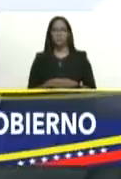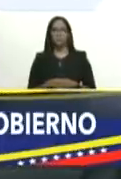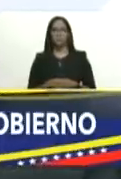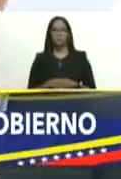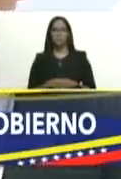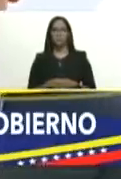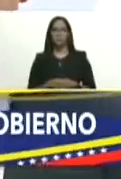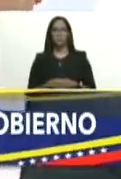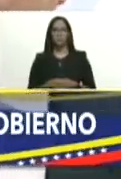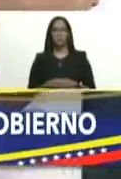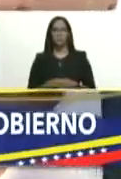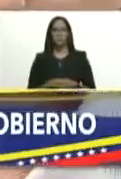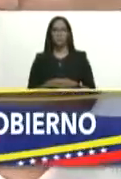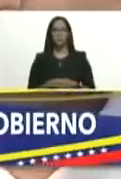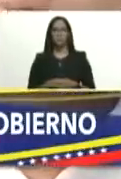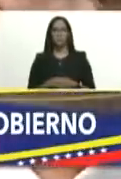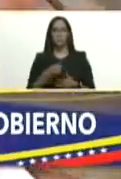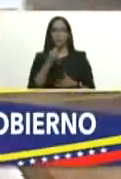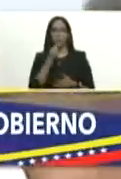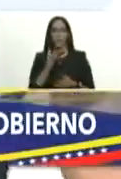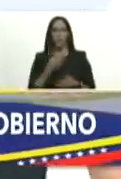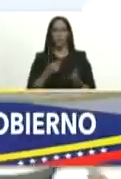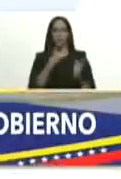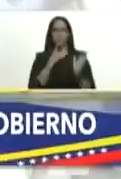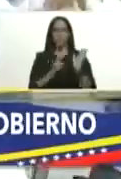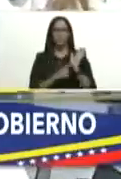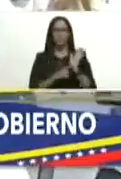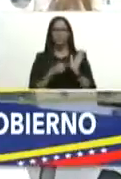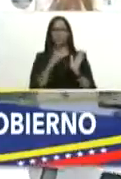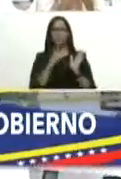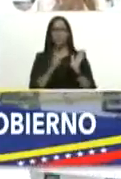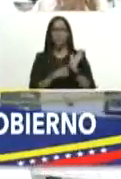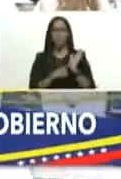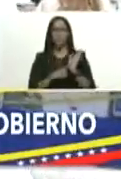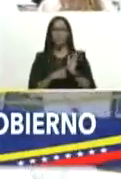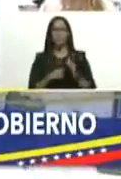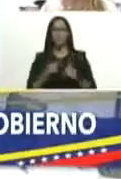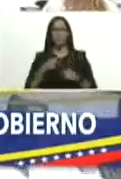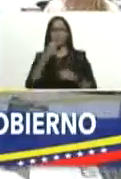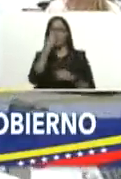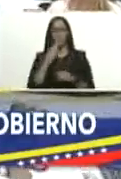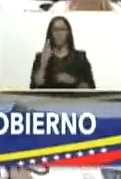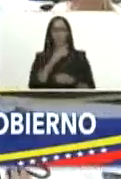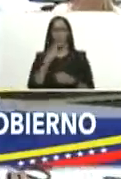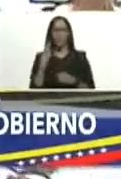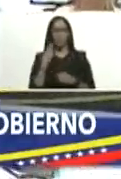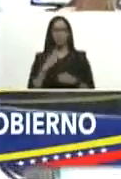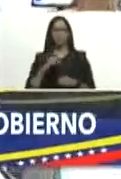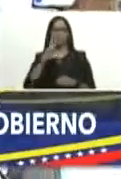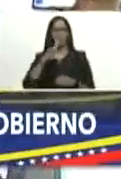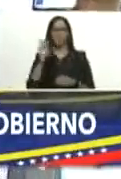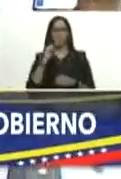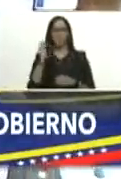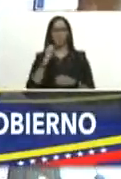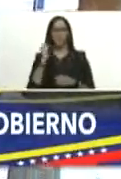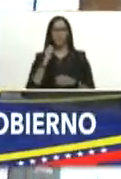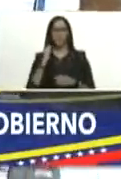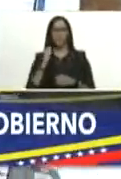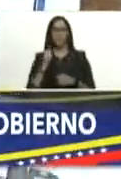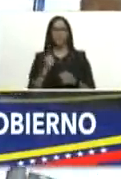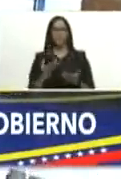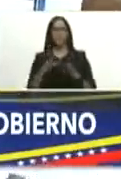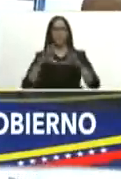gobierno, mi comandante. Bueno, que se cumpla, cúmplase el compromiso. Les doy 3 meses para